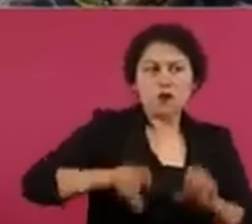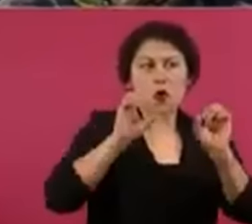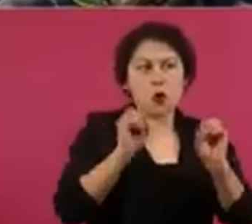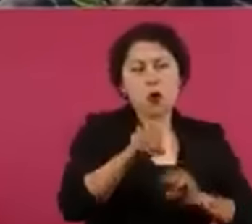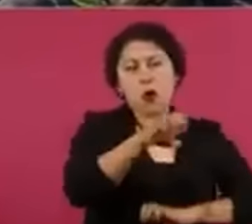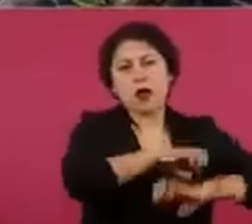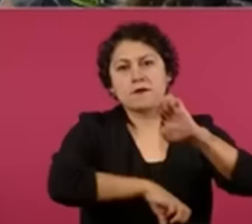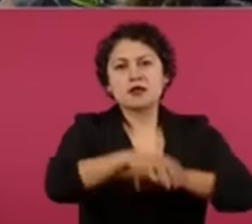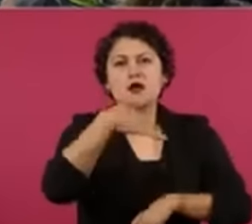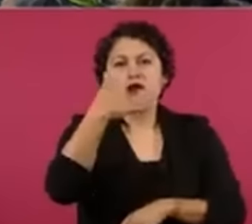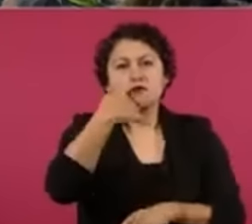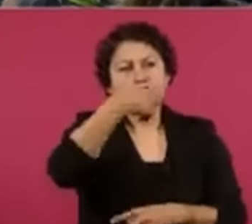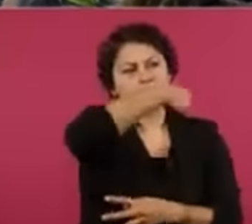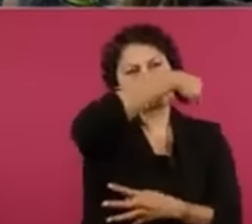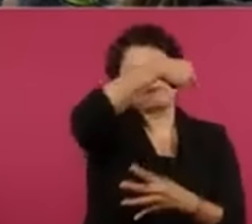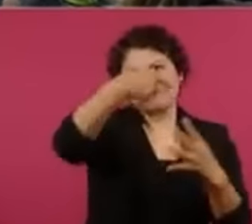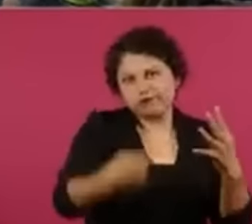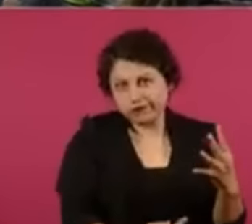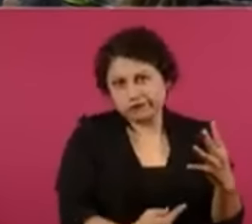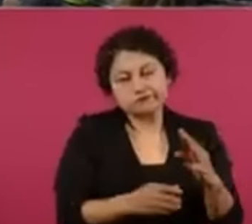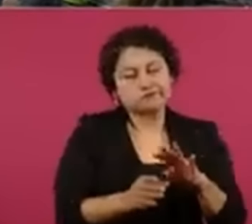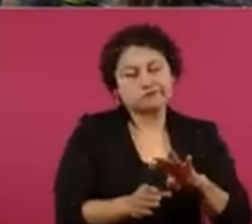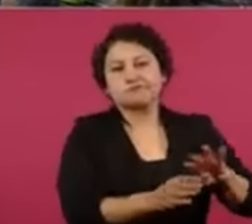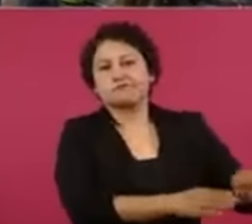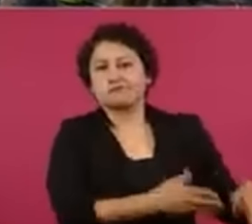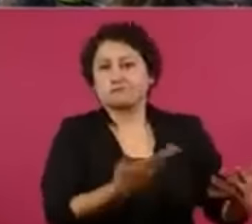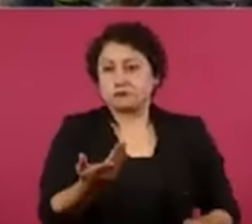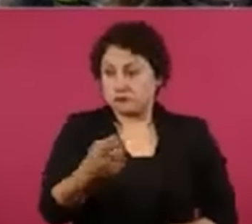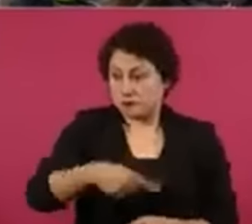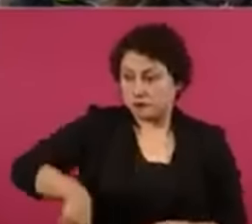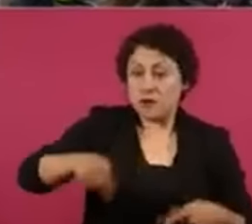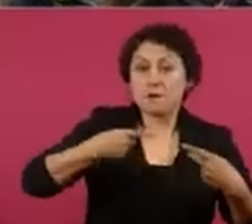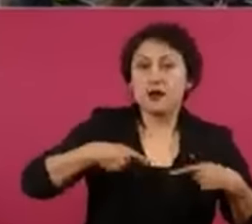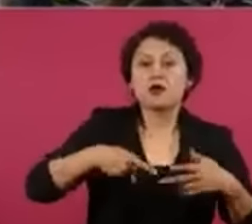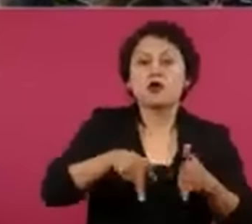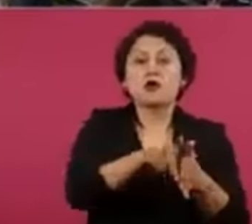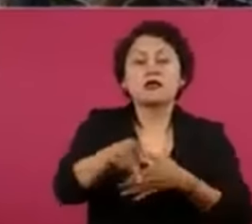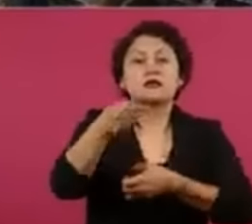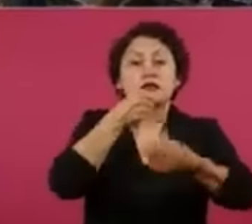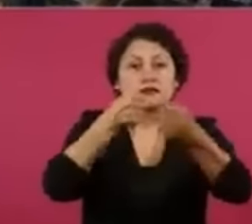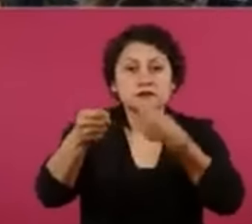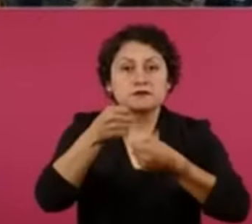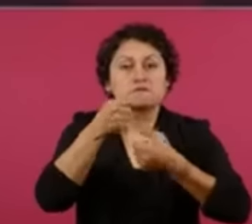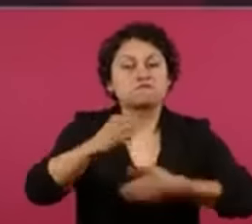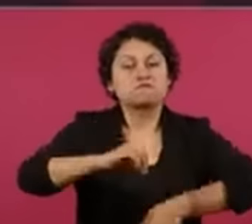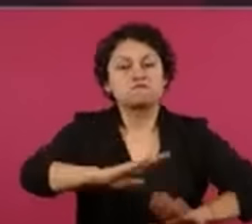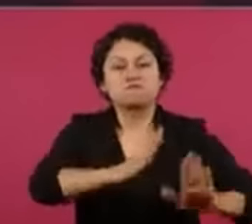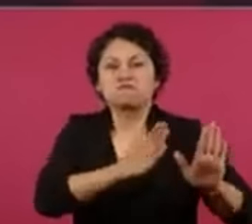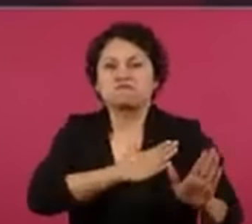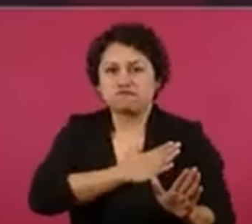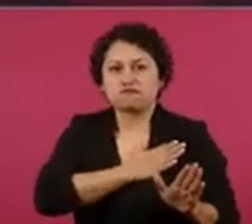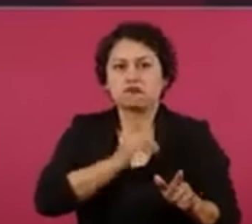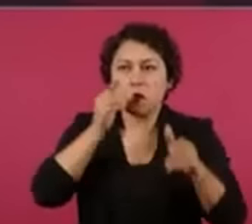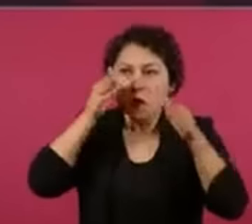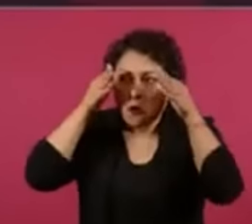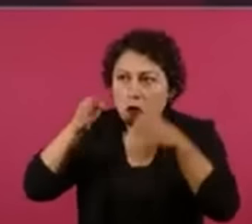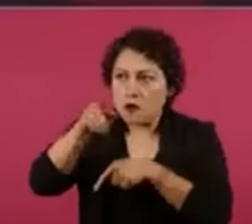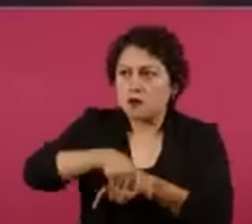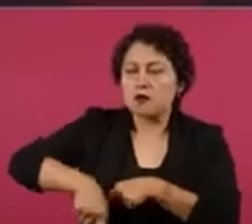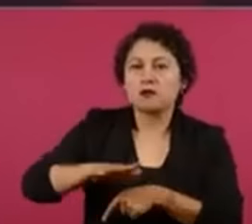etcétera. Periodistas comprometidos con el bienestar general y no próximos a los intereses de la